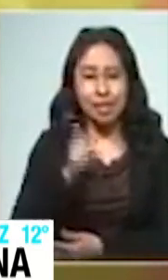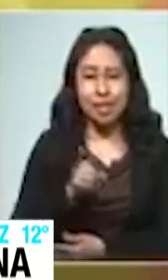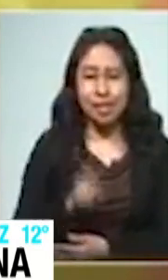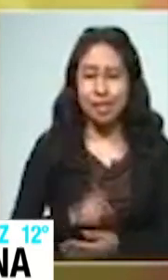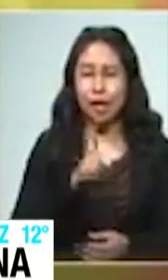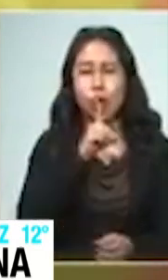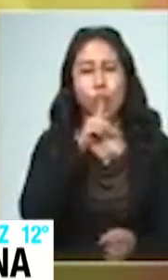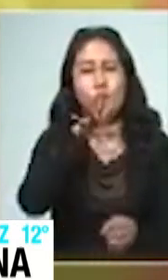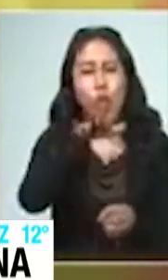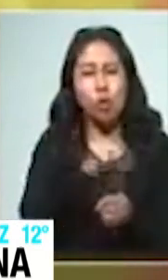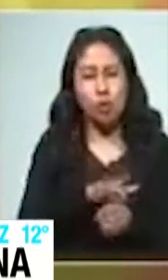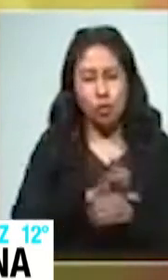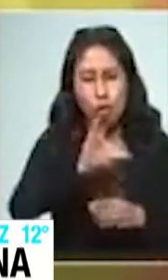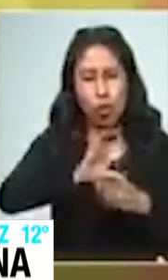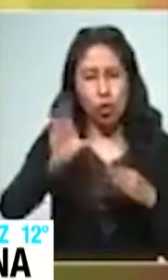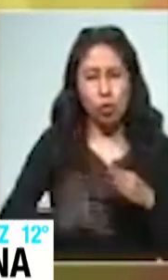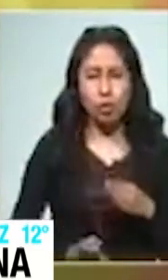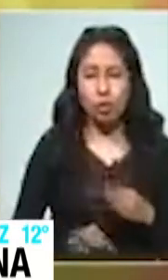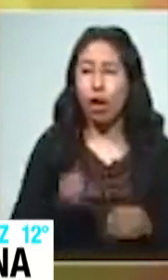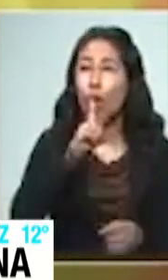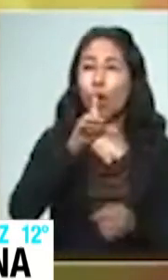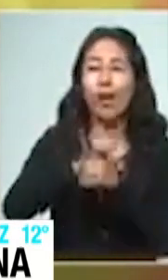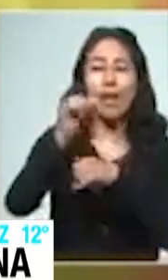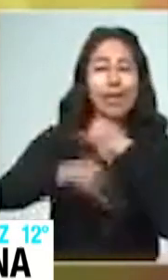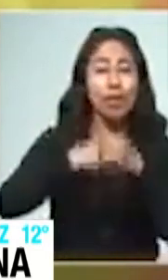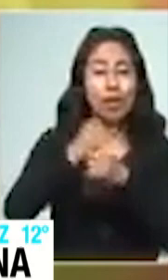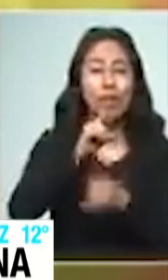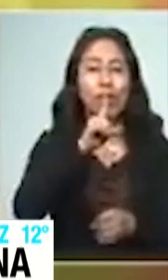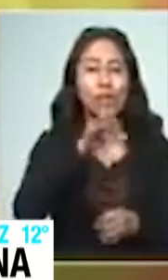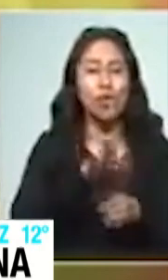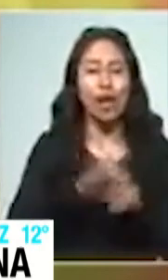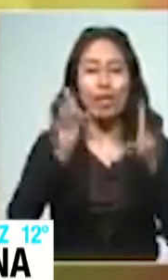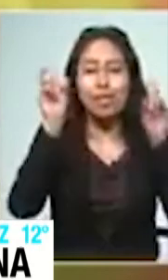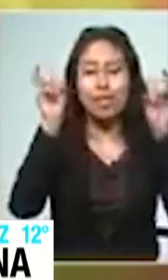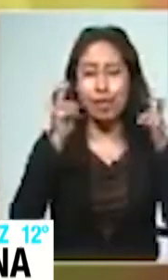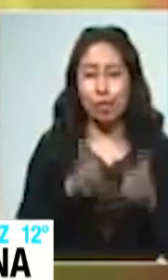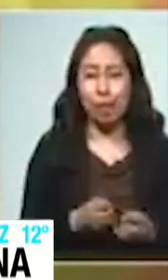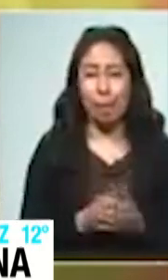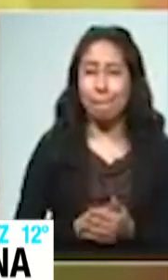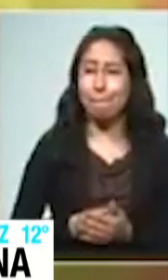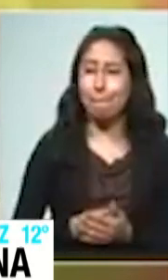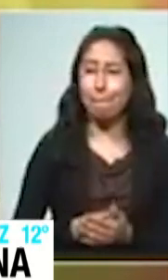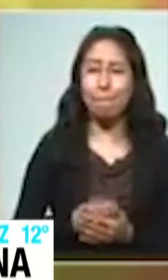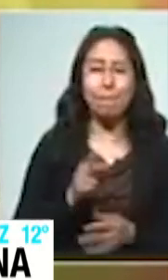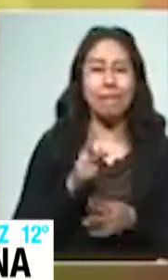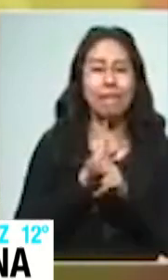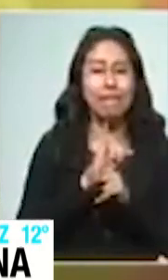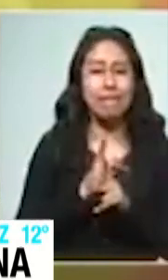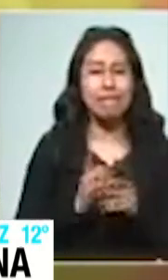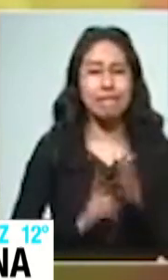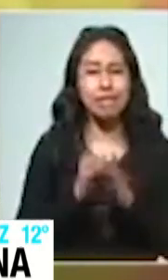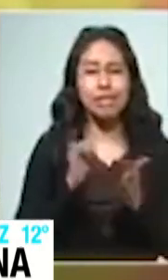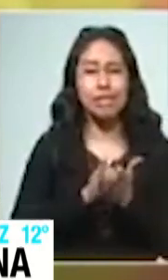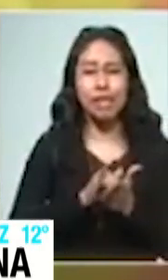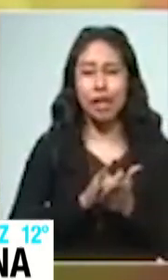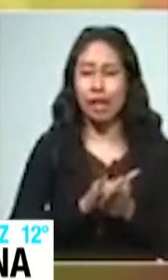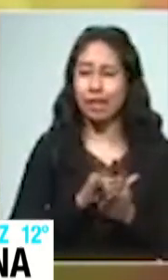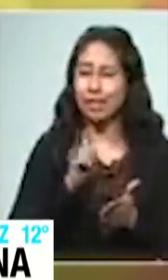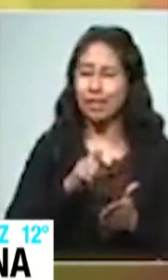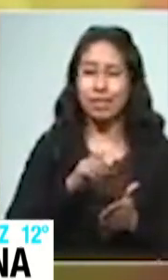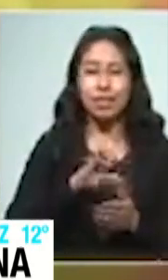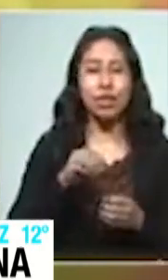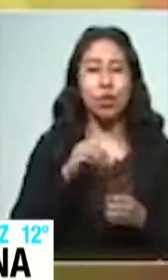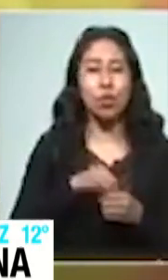de los compromisos internacionales respecto al financiamiento al desarrollo, a lo que se suman las necesidades de